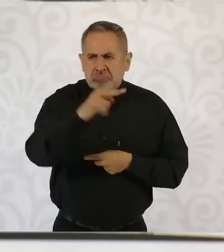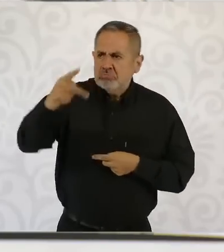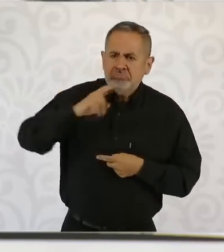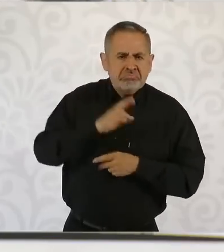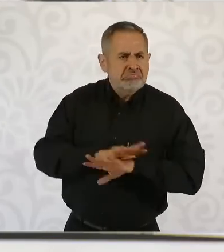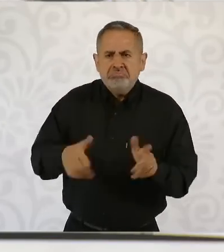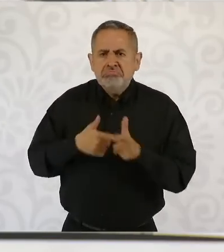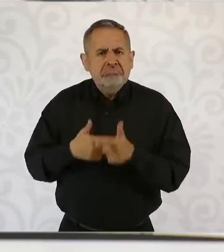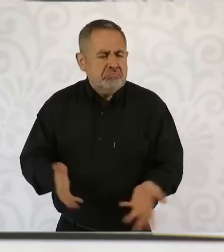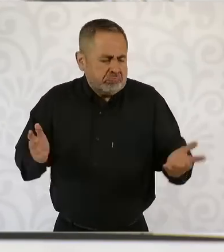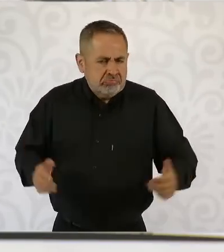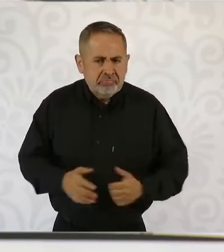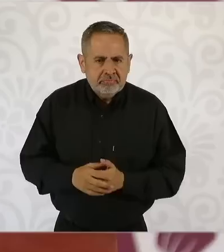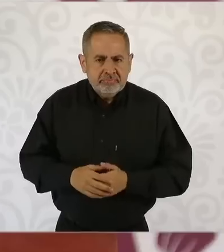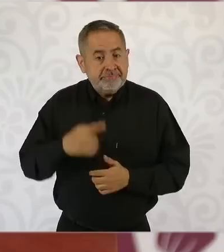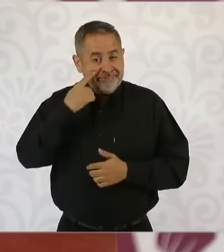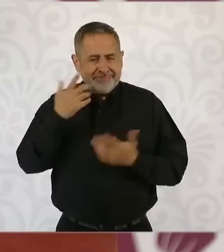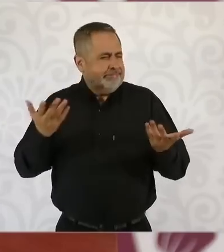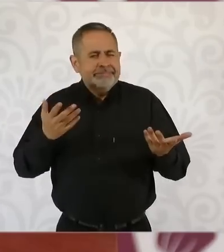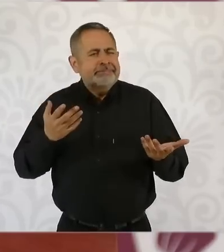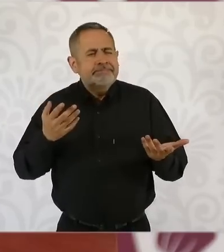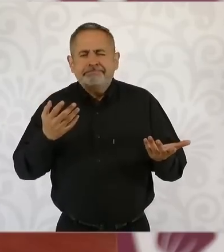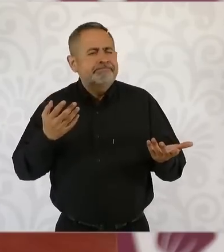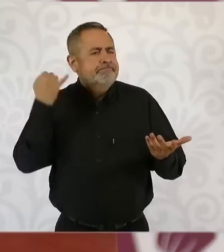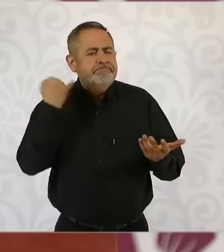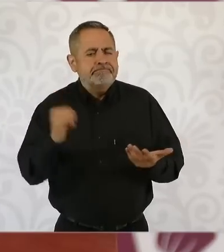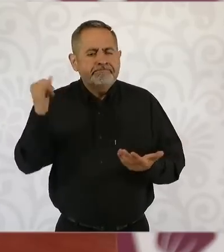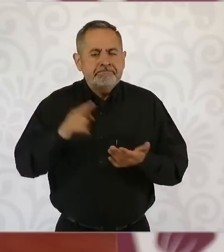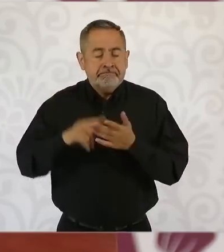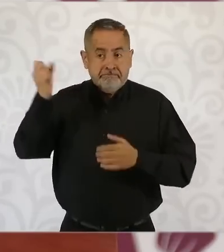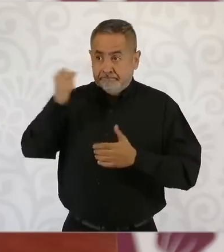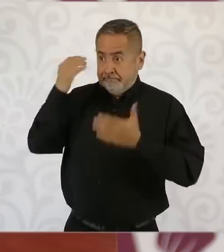Pero fíjense qué casualidad que después de la mañanera los